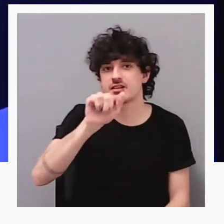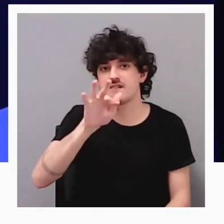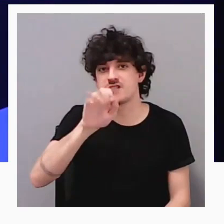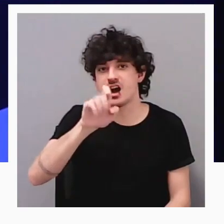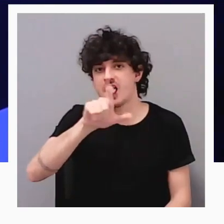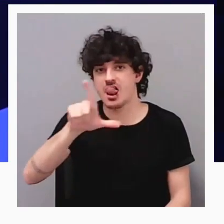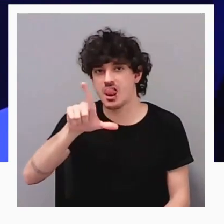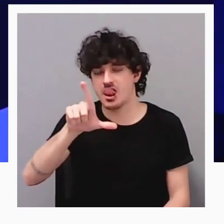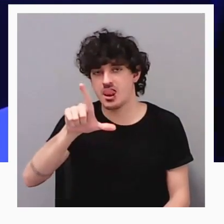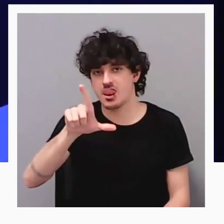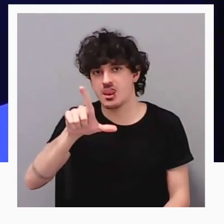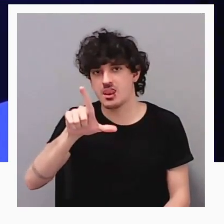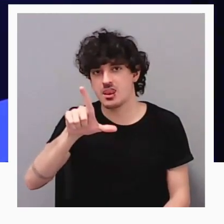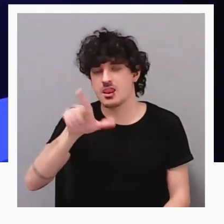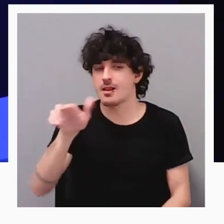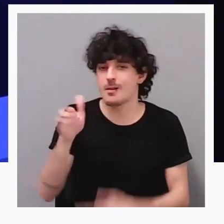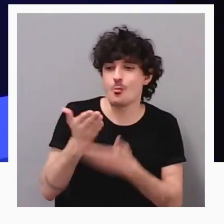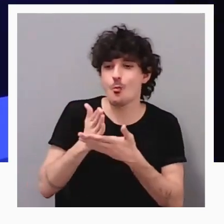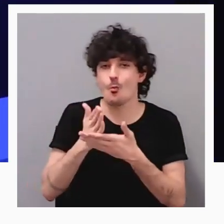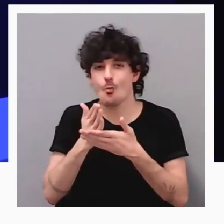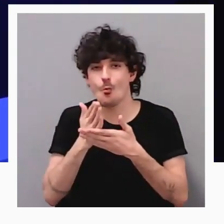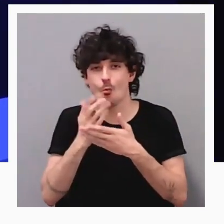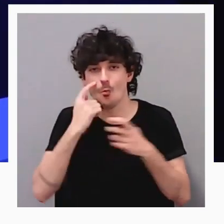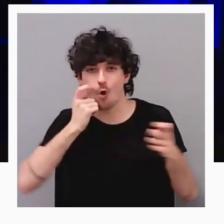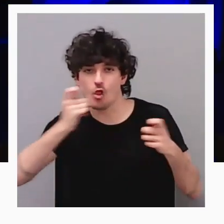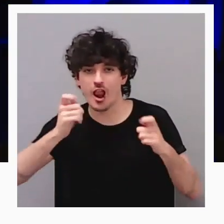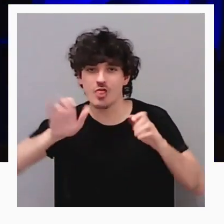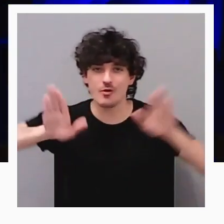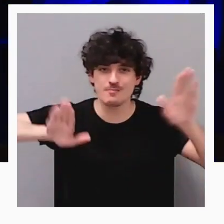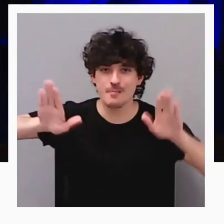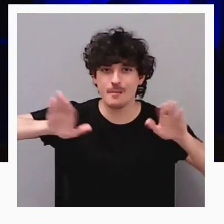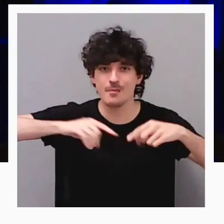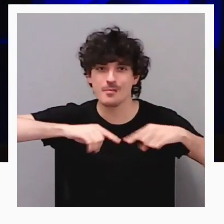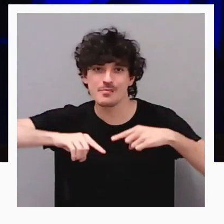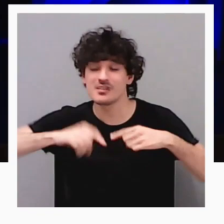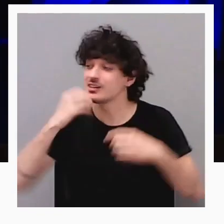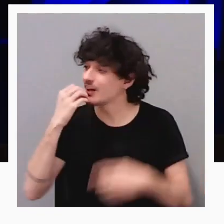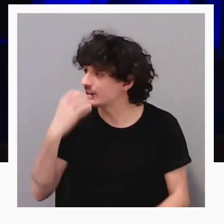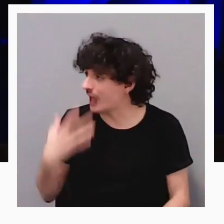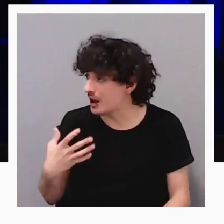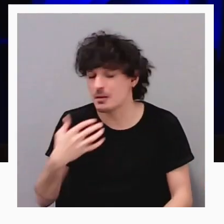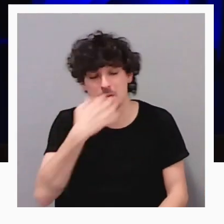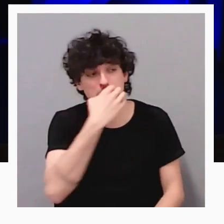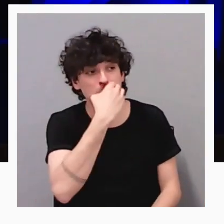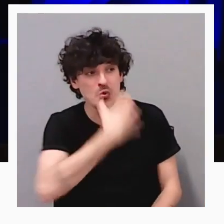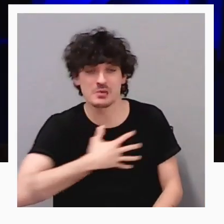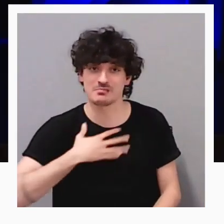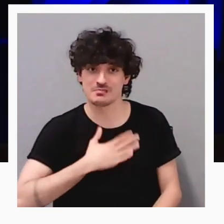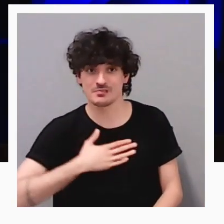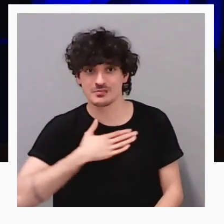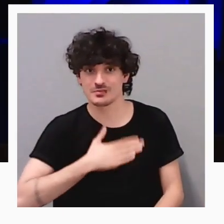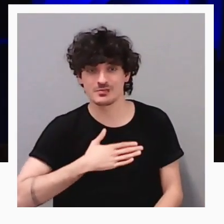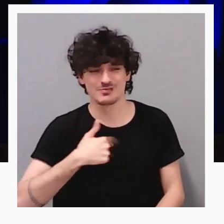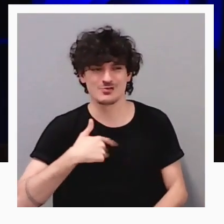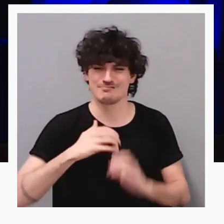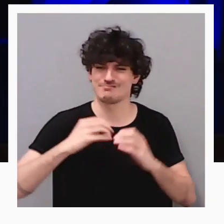es el moderador de este panel último. ¿Qué tal? Muy bien, encantado. ¿Está corriendo bien? Estoy pasándolo muy bien y más